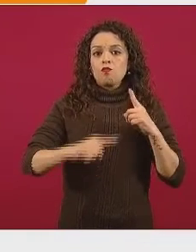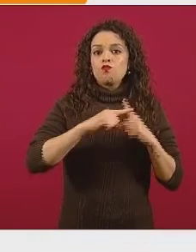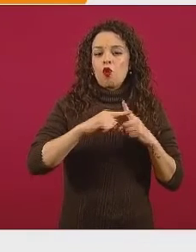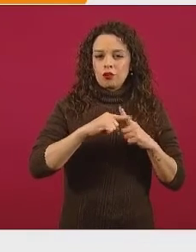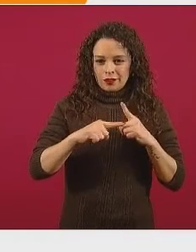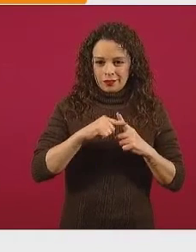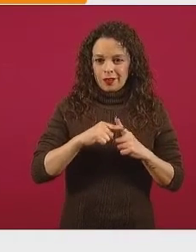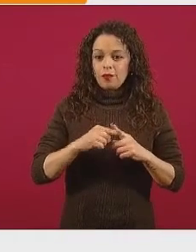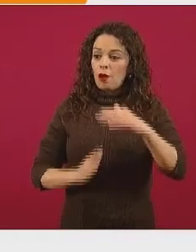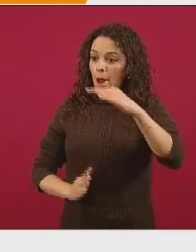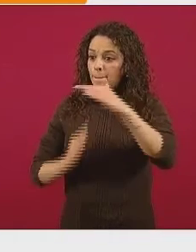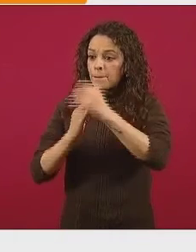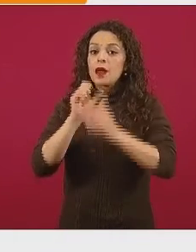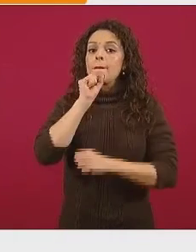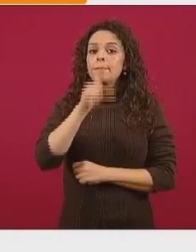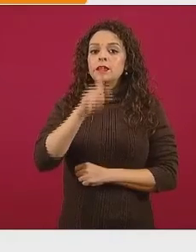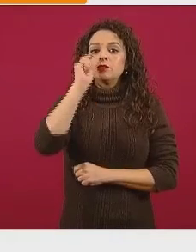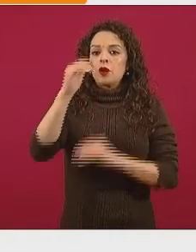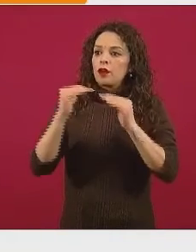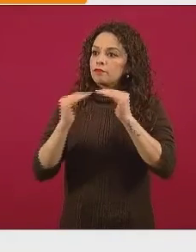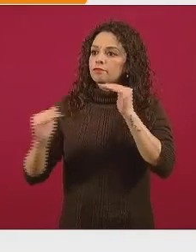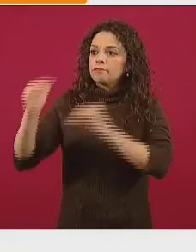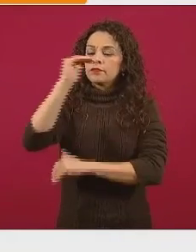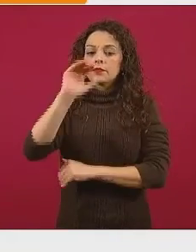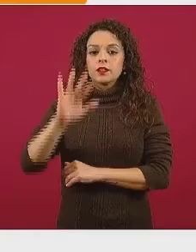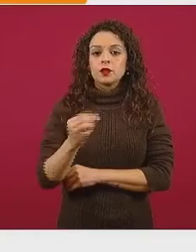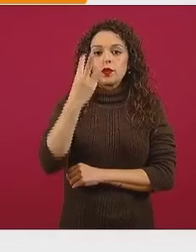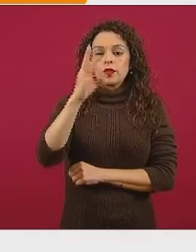punto máximo por arriba del 53%,